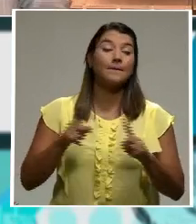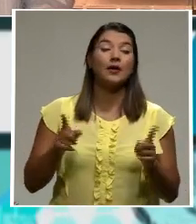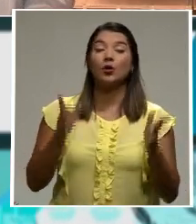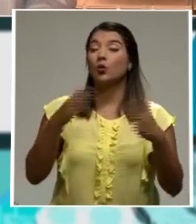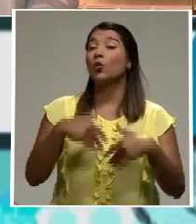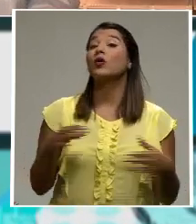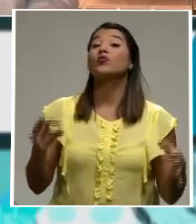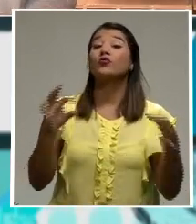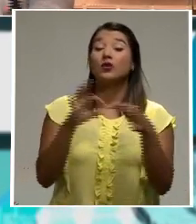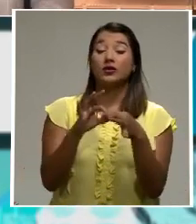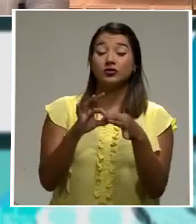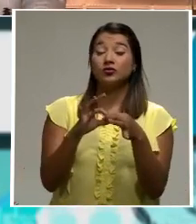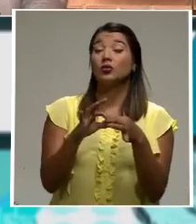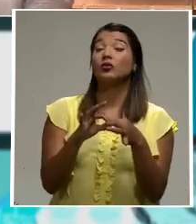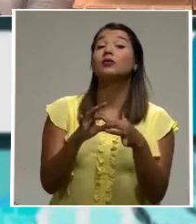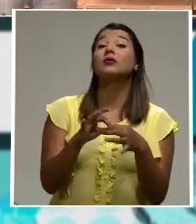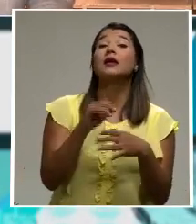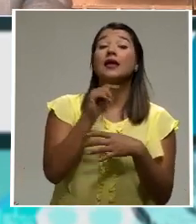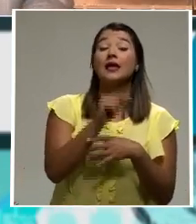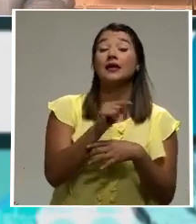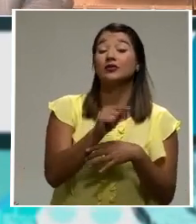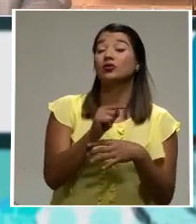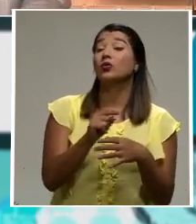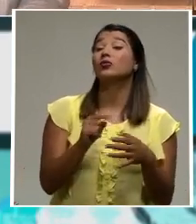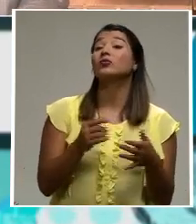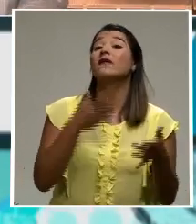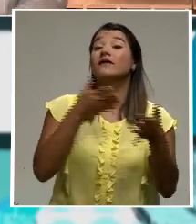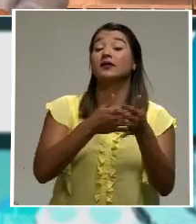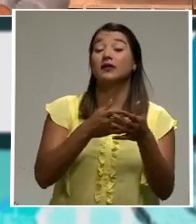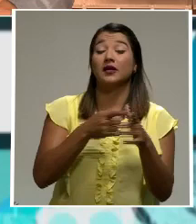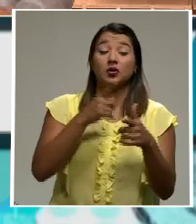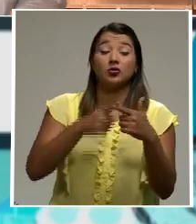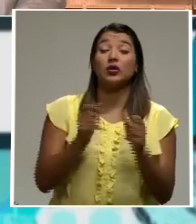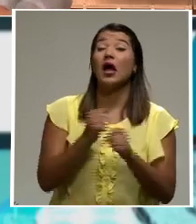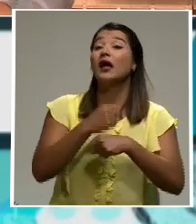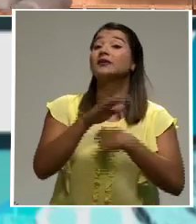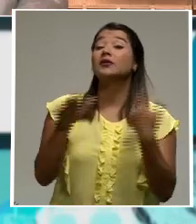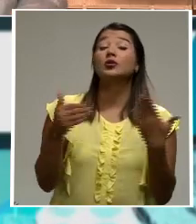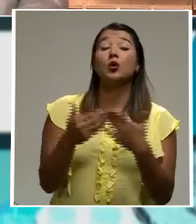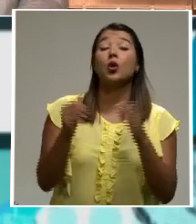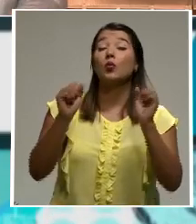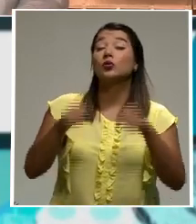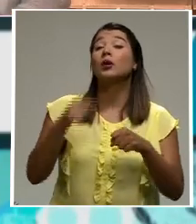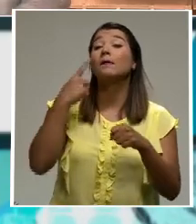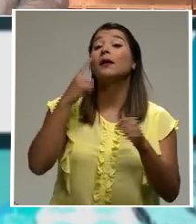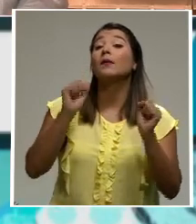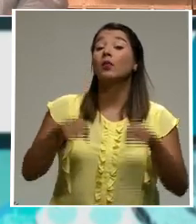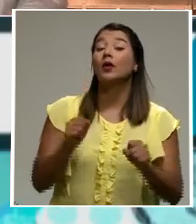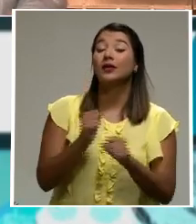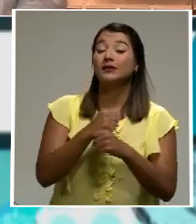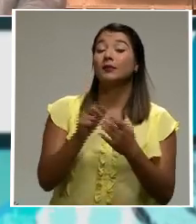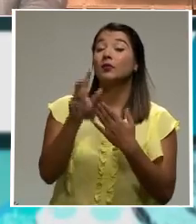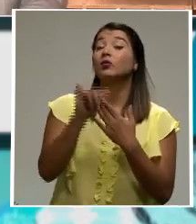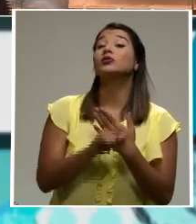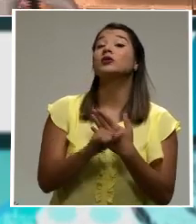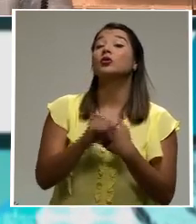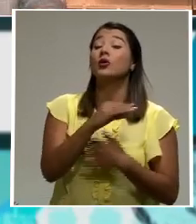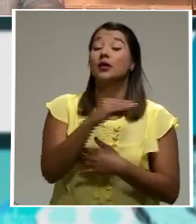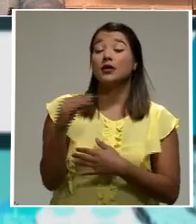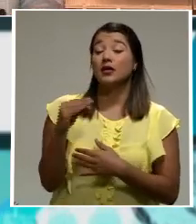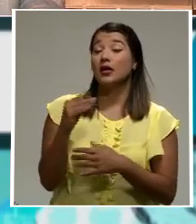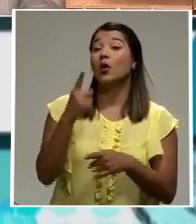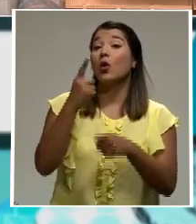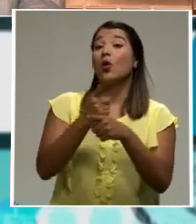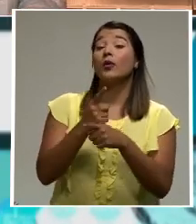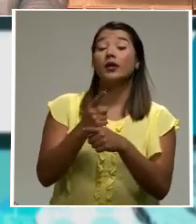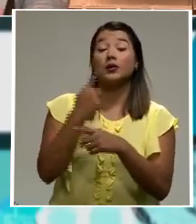relación este año electoral y que ellos pues harán lo que sea por sacar los proyectos que sean ideales para el